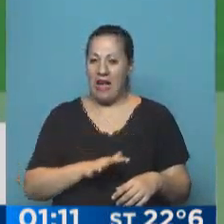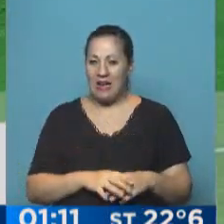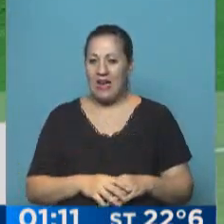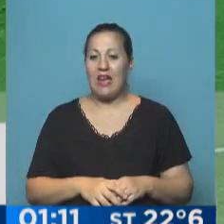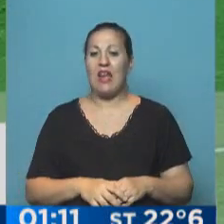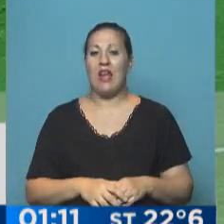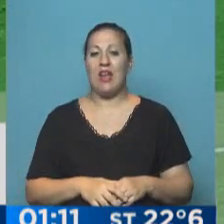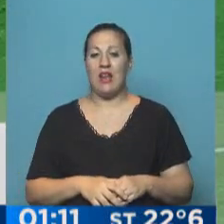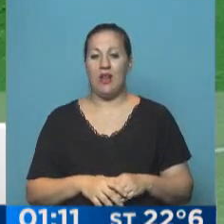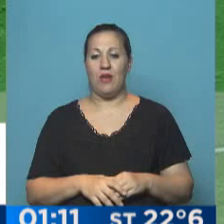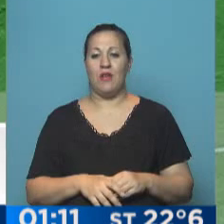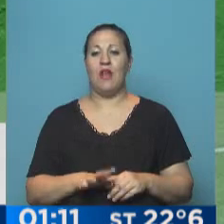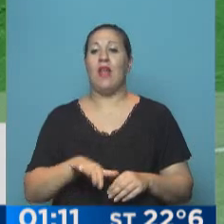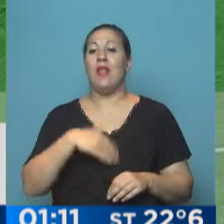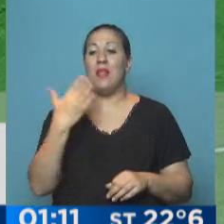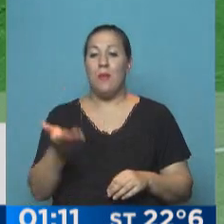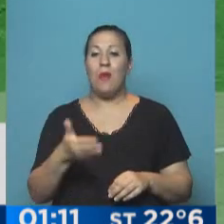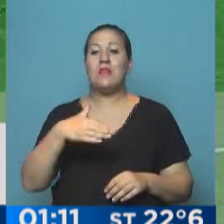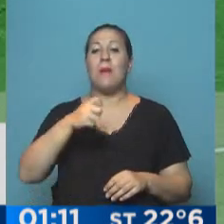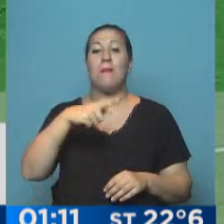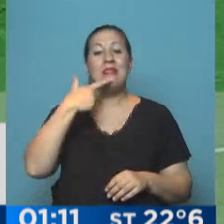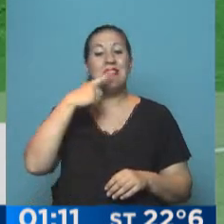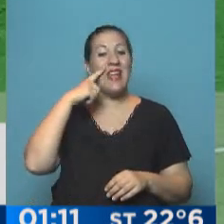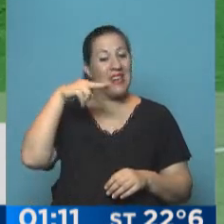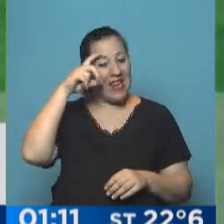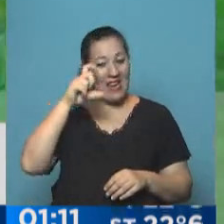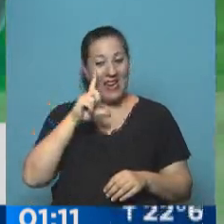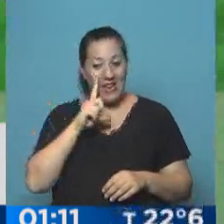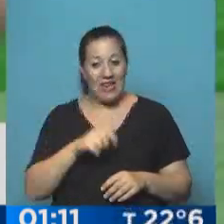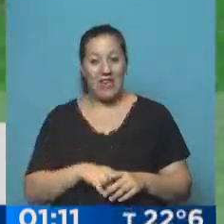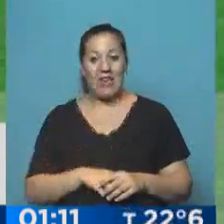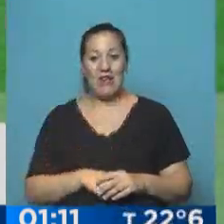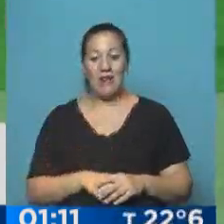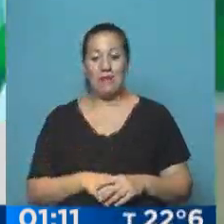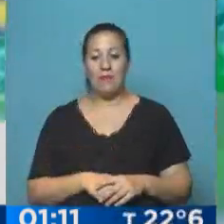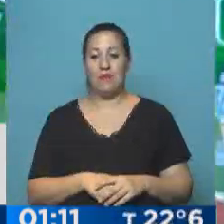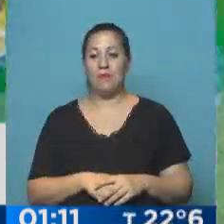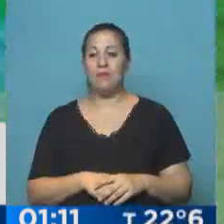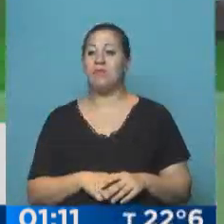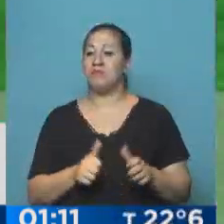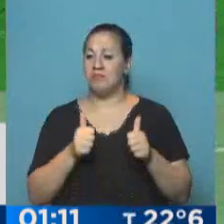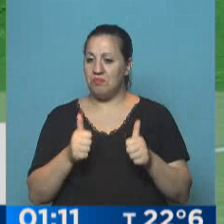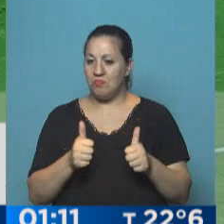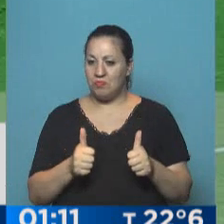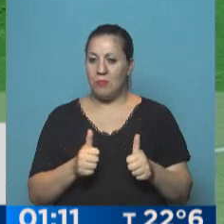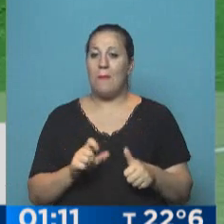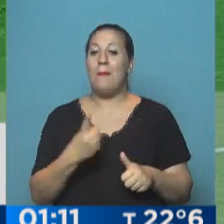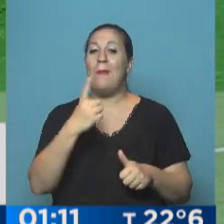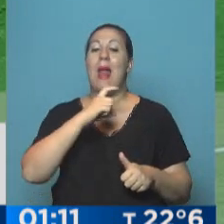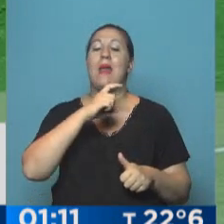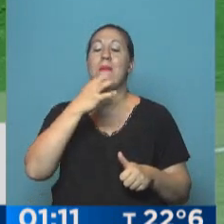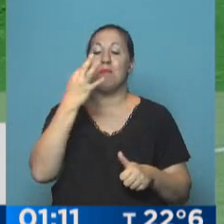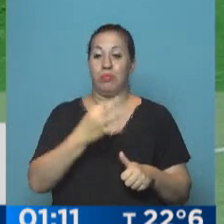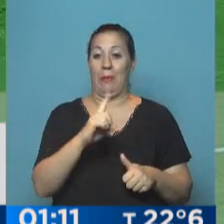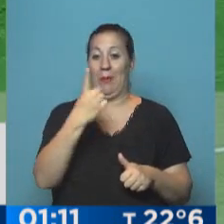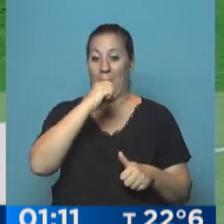Después de allí llegaba el turno de Mancinelli, que no iba a fallar. Fuerte y arriba, primer penal convertido para